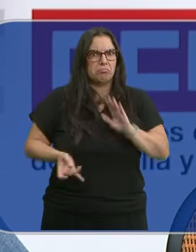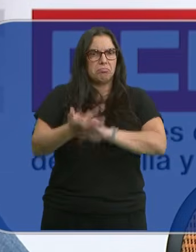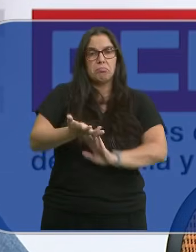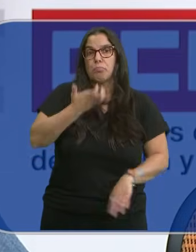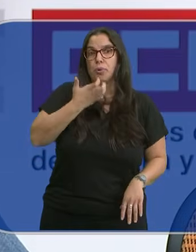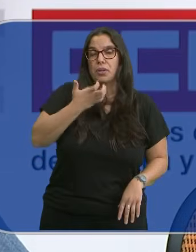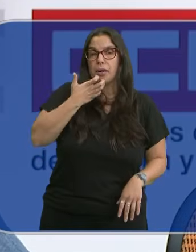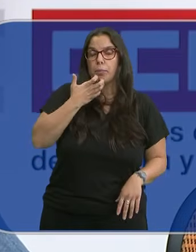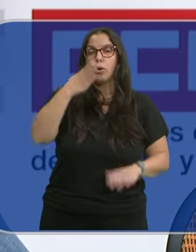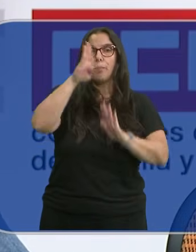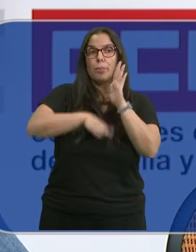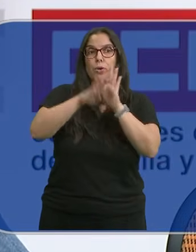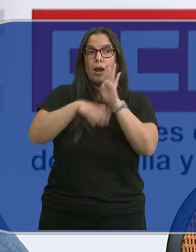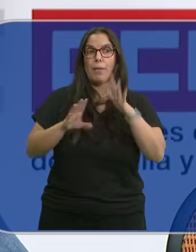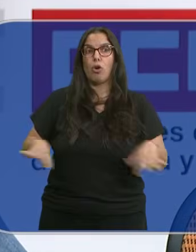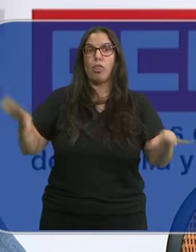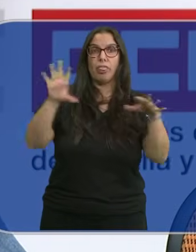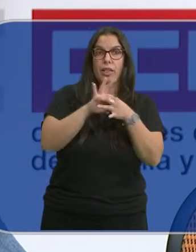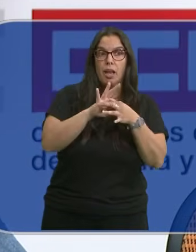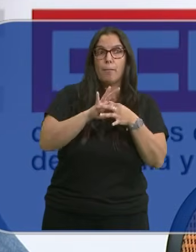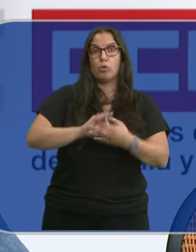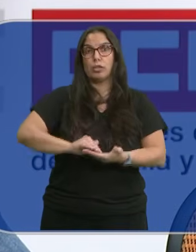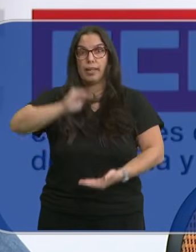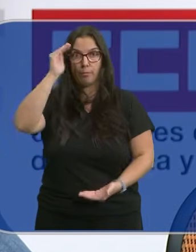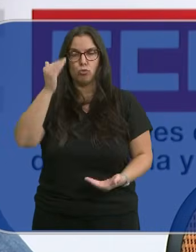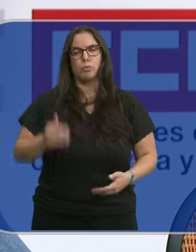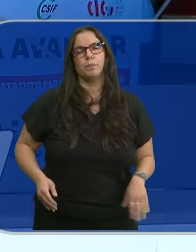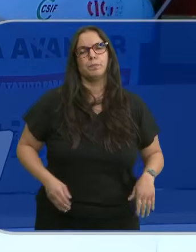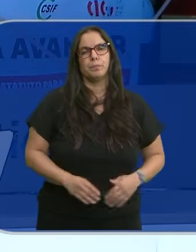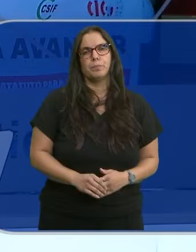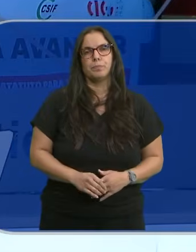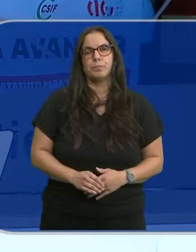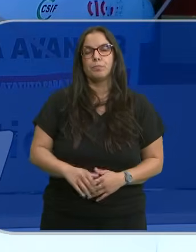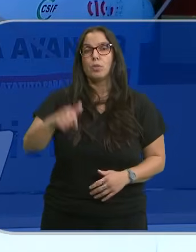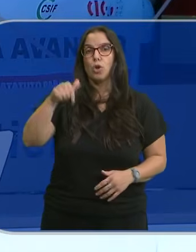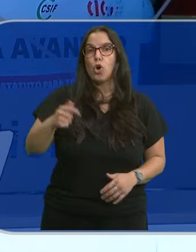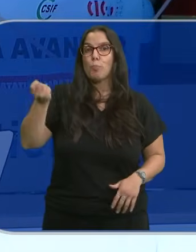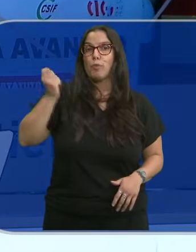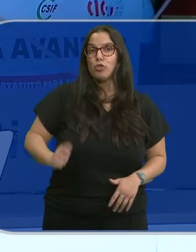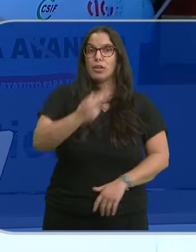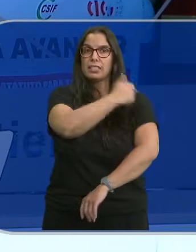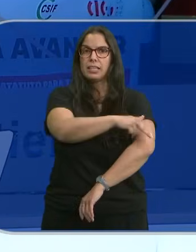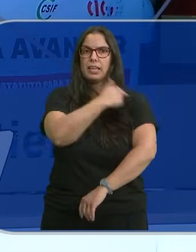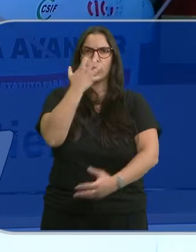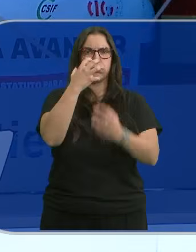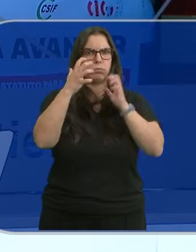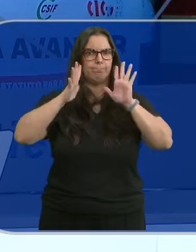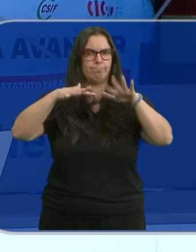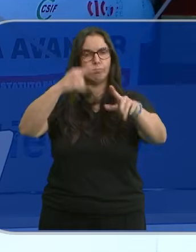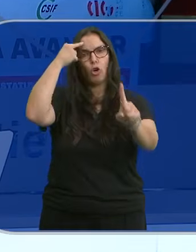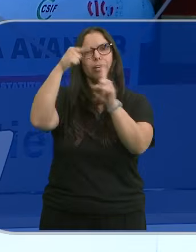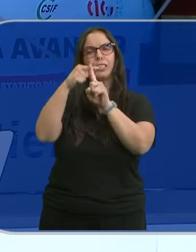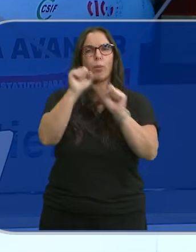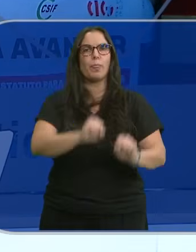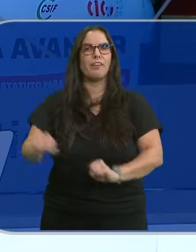como pueden ser el programa Conciliamos y Crecemos. Hoy los profesionales sanitarios han salido a la calle para defender